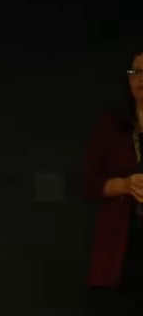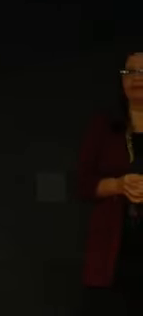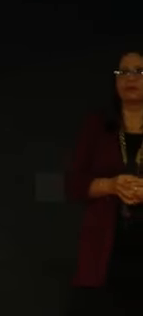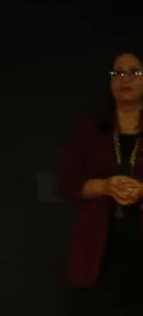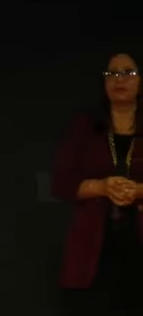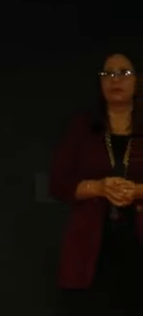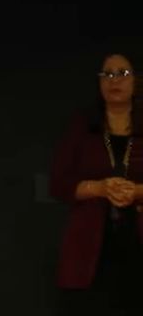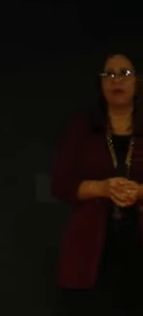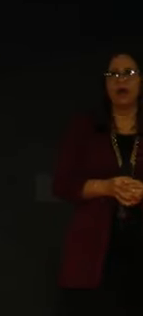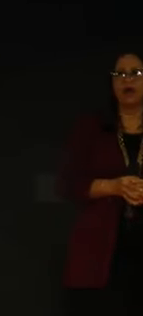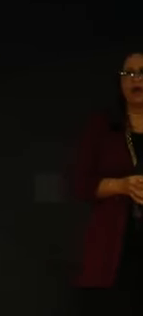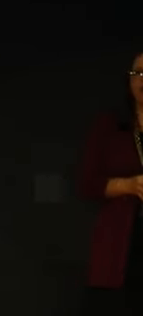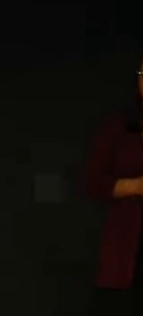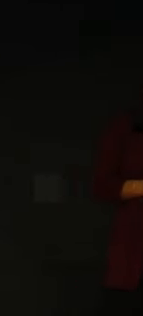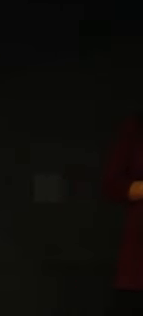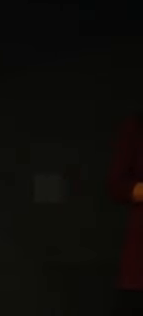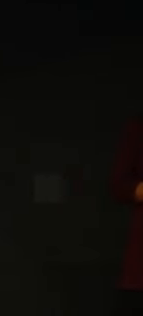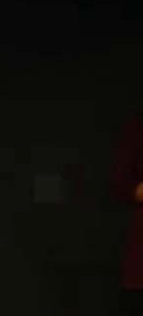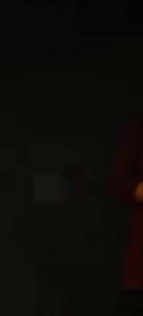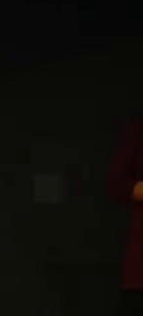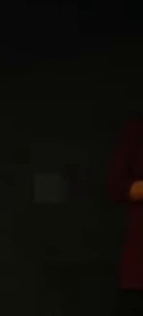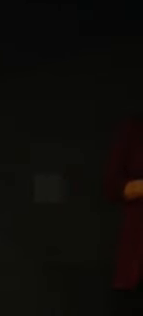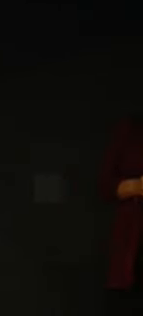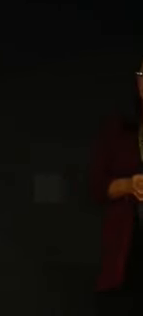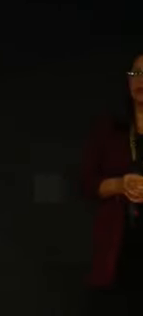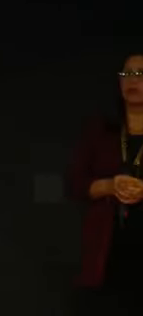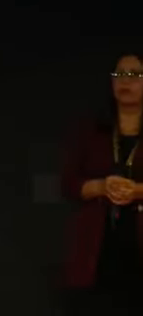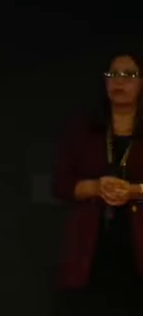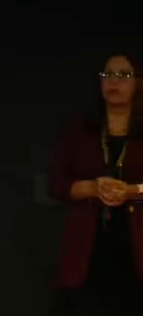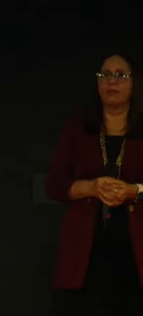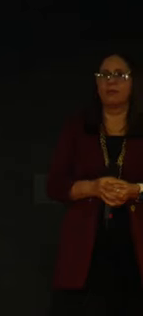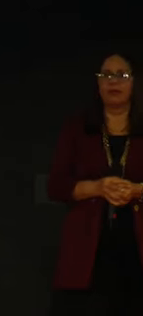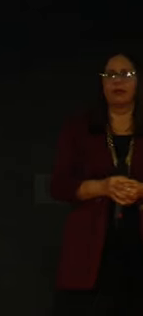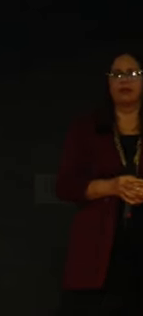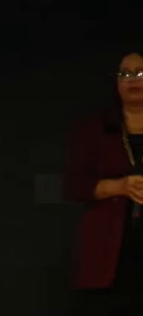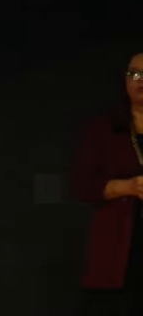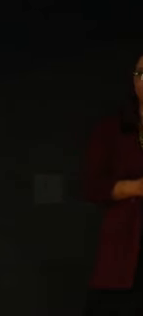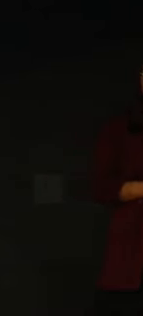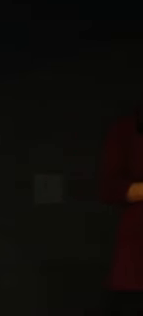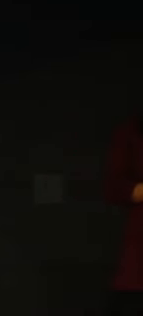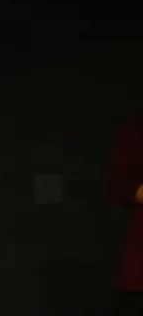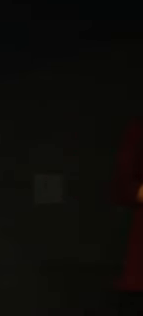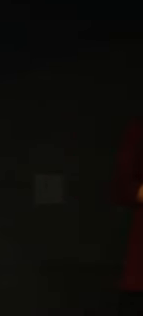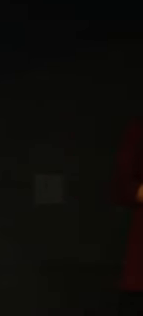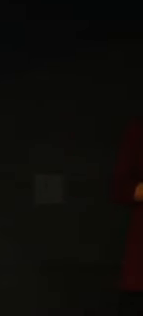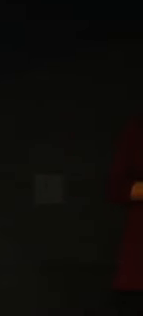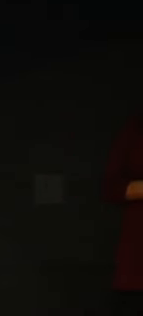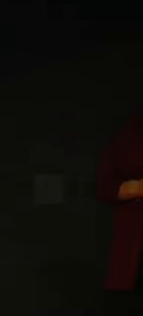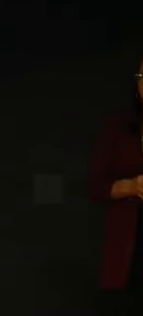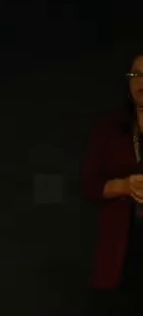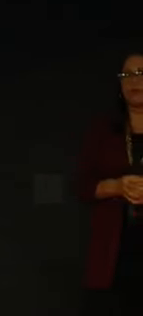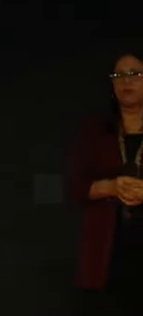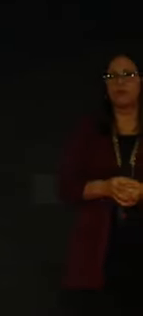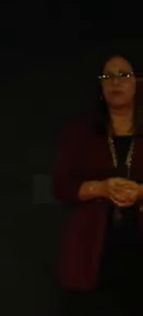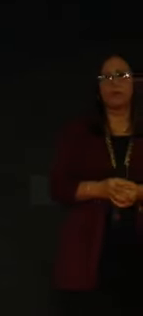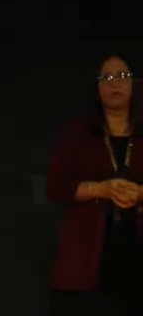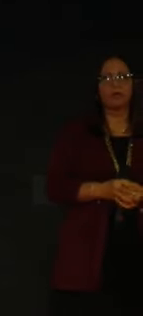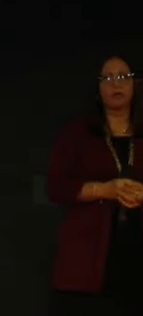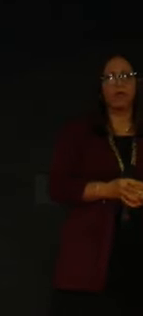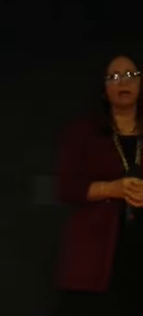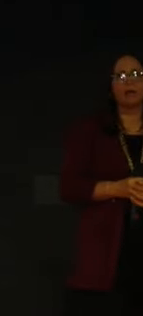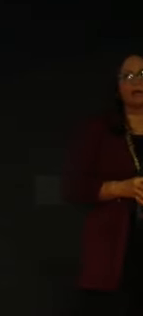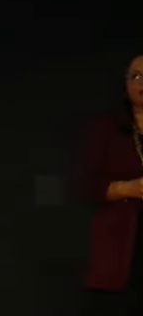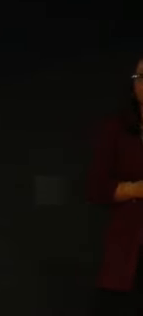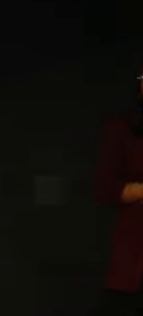descansar. Junto a aguas de reposo me va a pastorear. Va a confortar